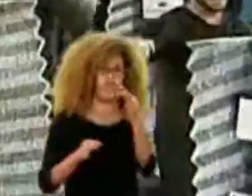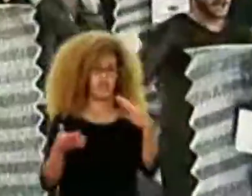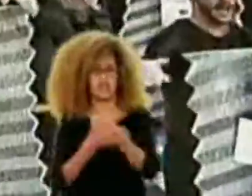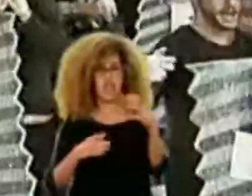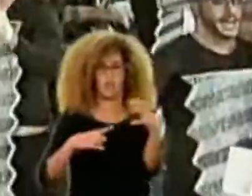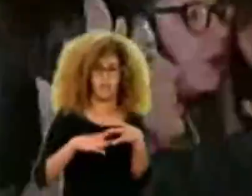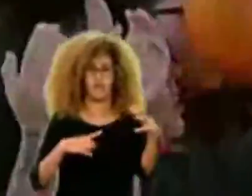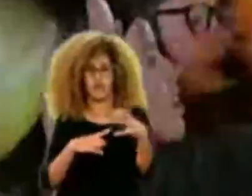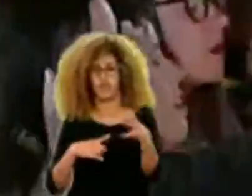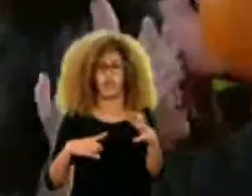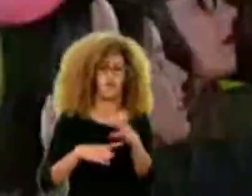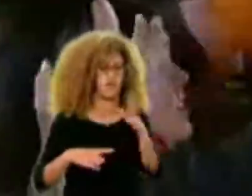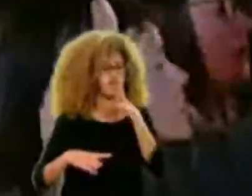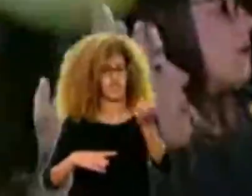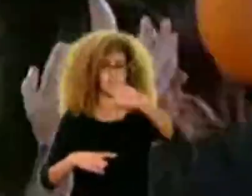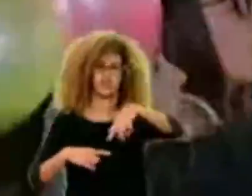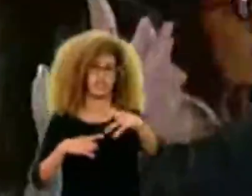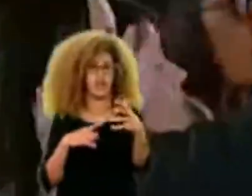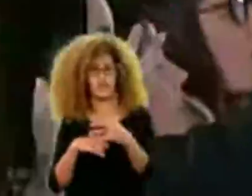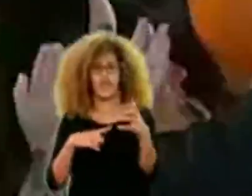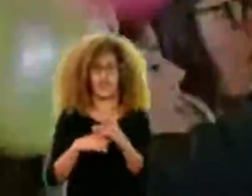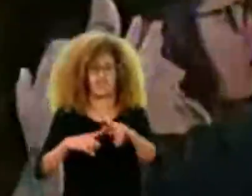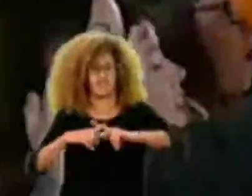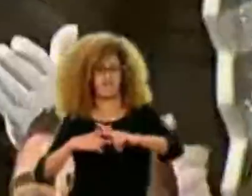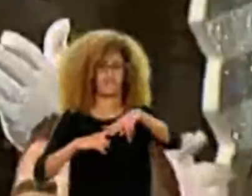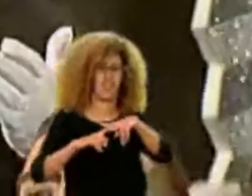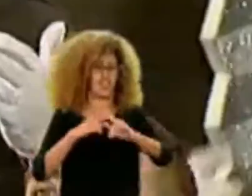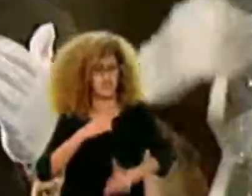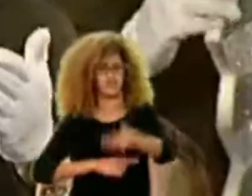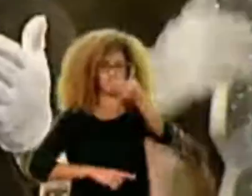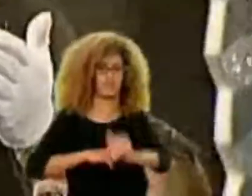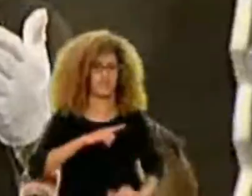parque, porque eres la herramienta de toda más